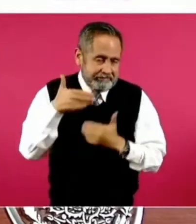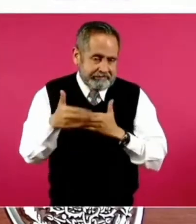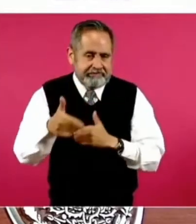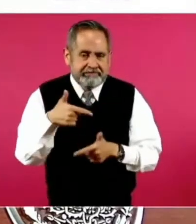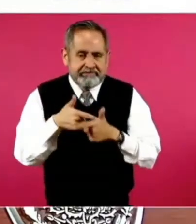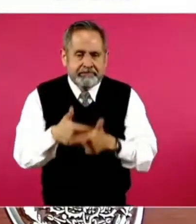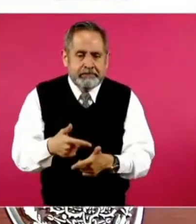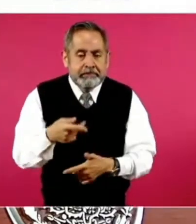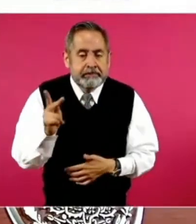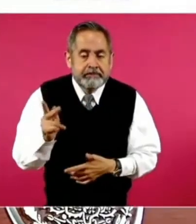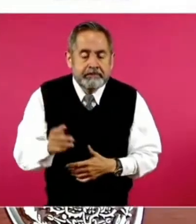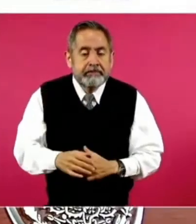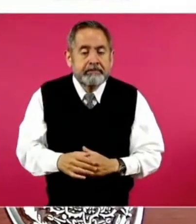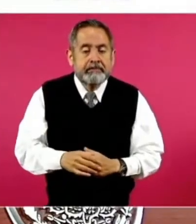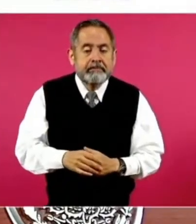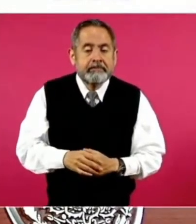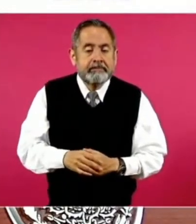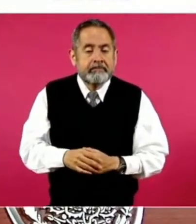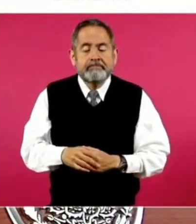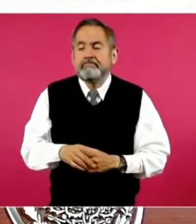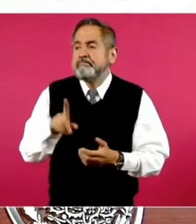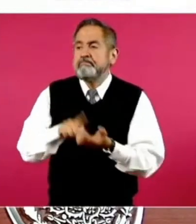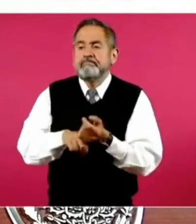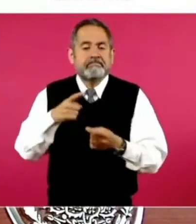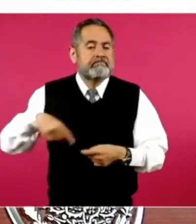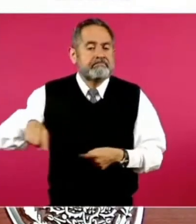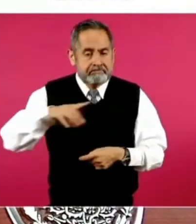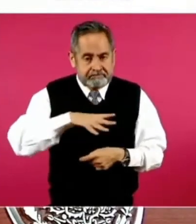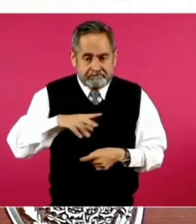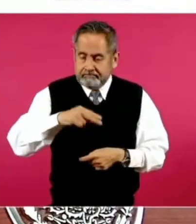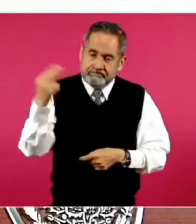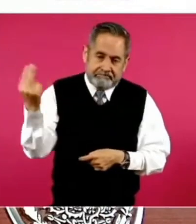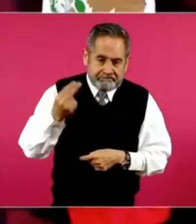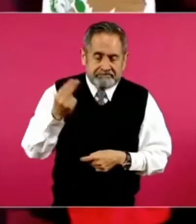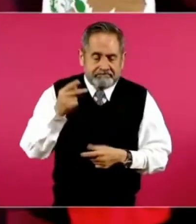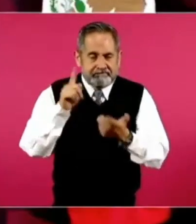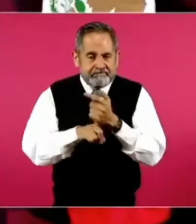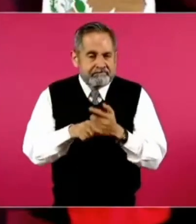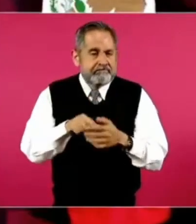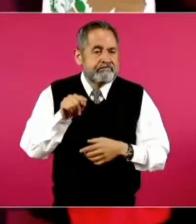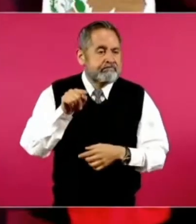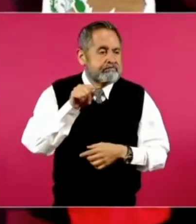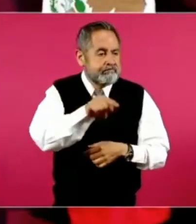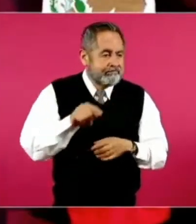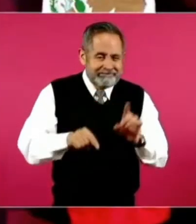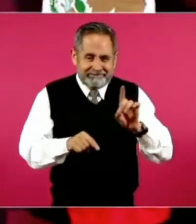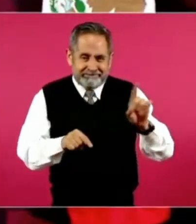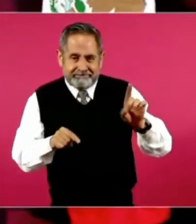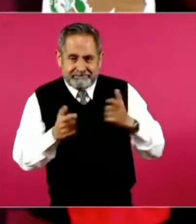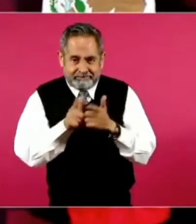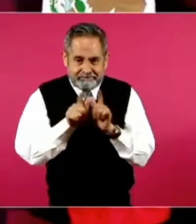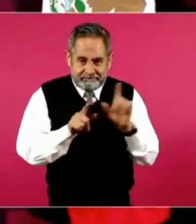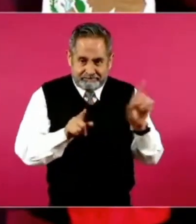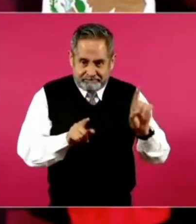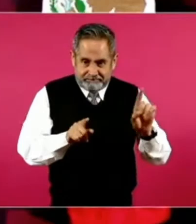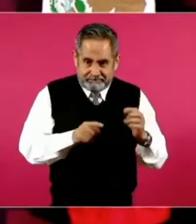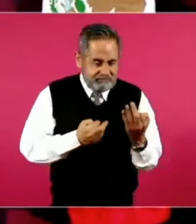sí tenemos que enfrentar a la derecha,